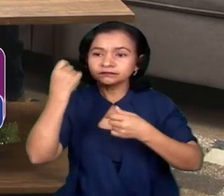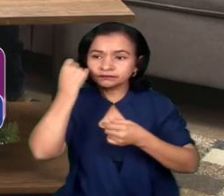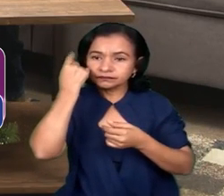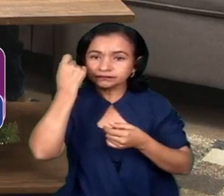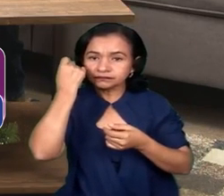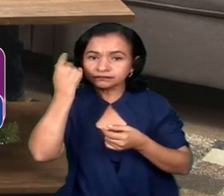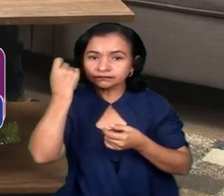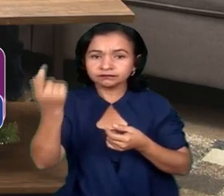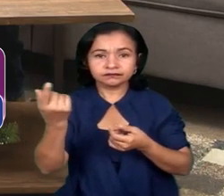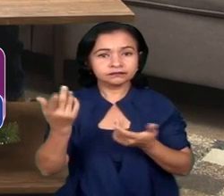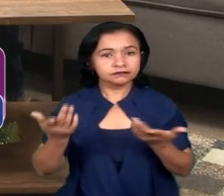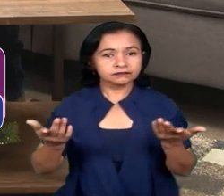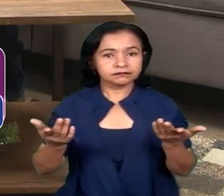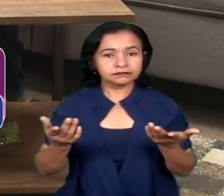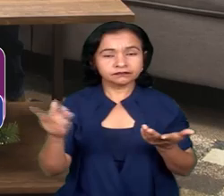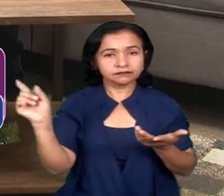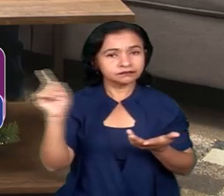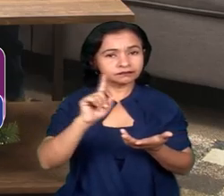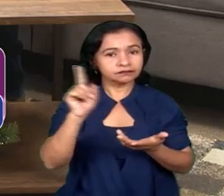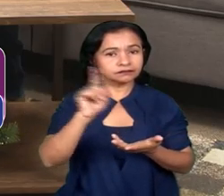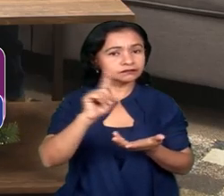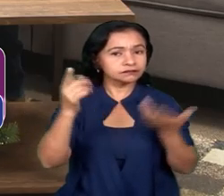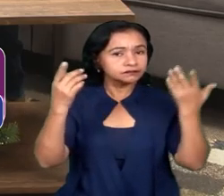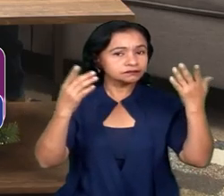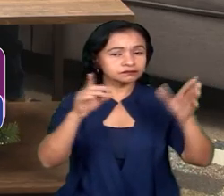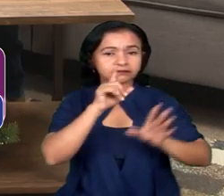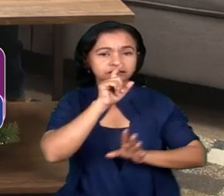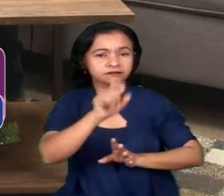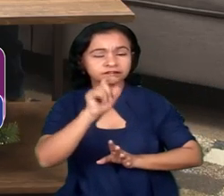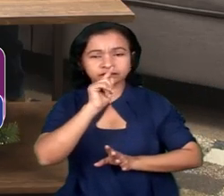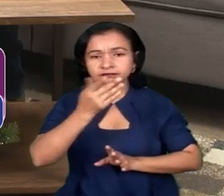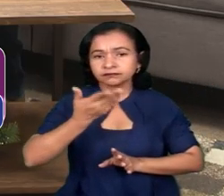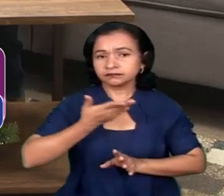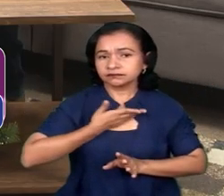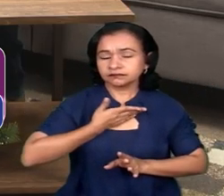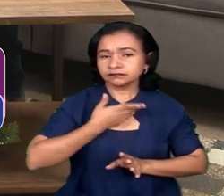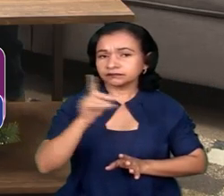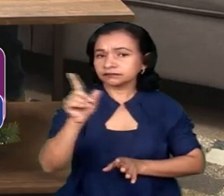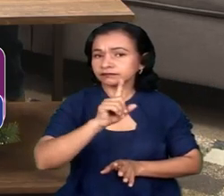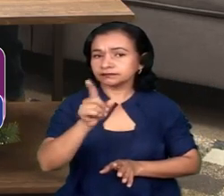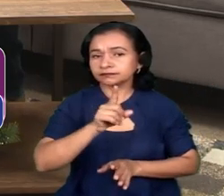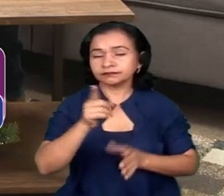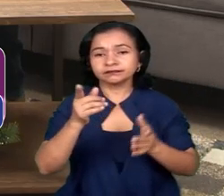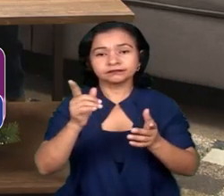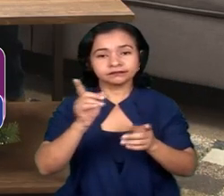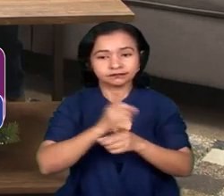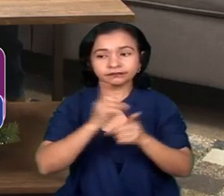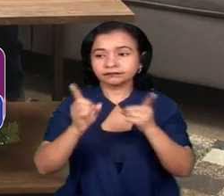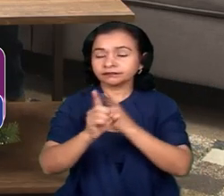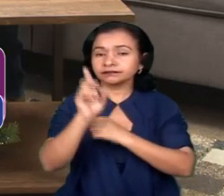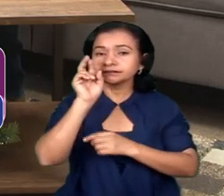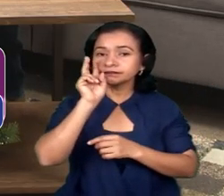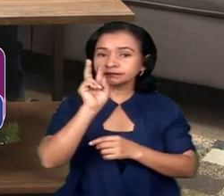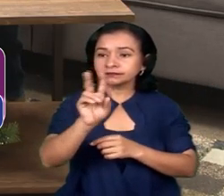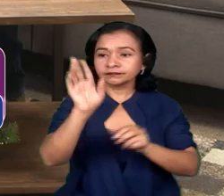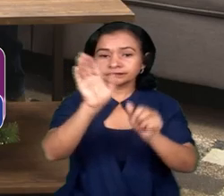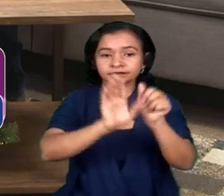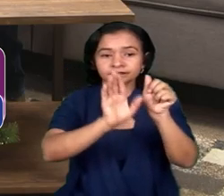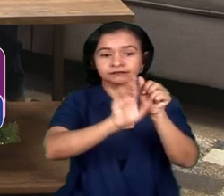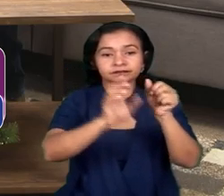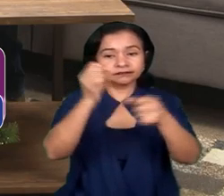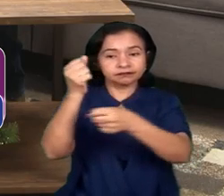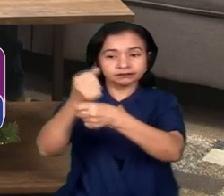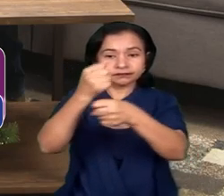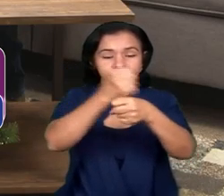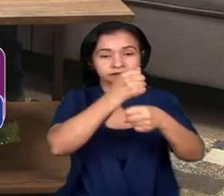esto no es cuestión de que si me gusta o no me gusta, es que tenemos que ver por cada uno de esos